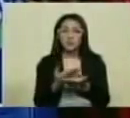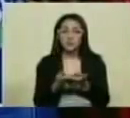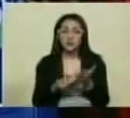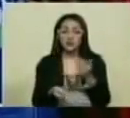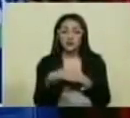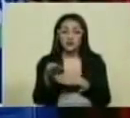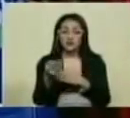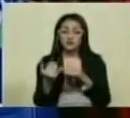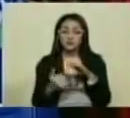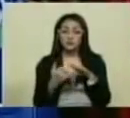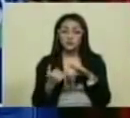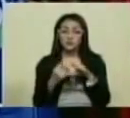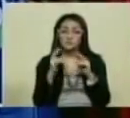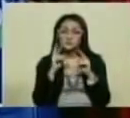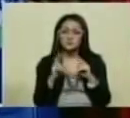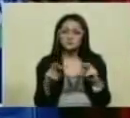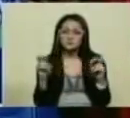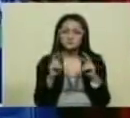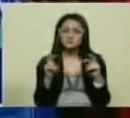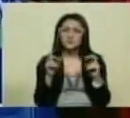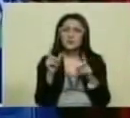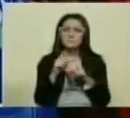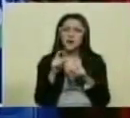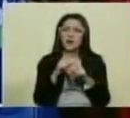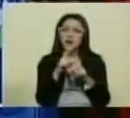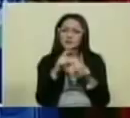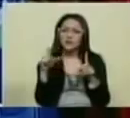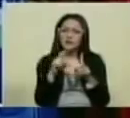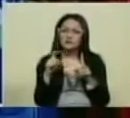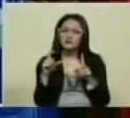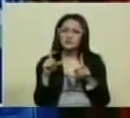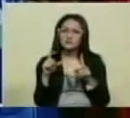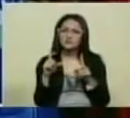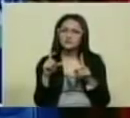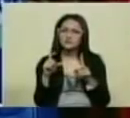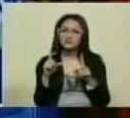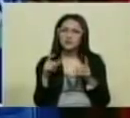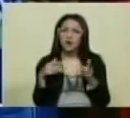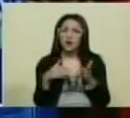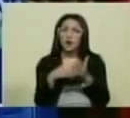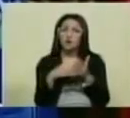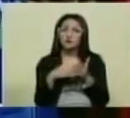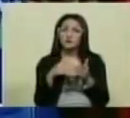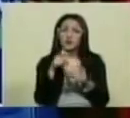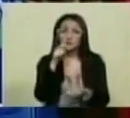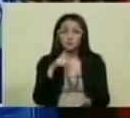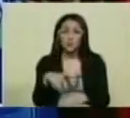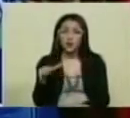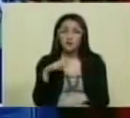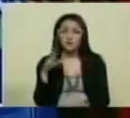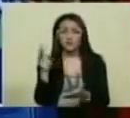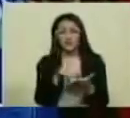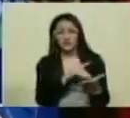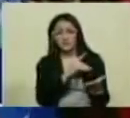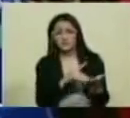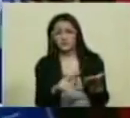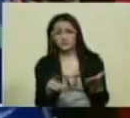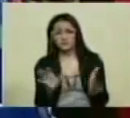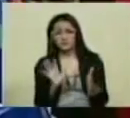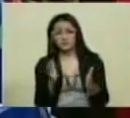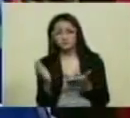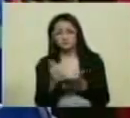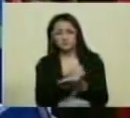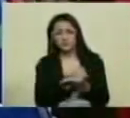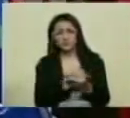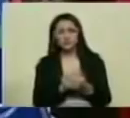institución la revisión de aquellas palabras que pudieran ser atentatorias contra la dignidad de nuestros pueblos, así como la incorporación